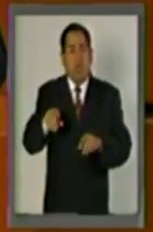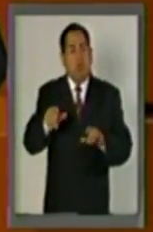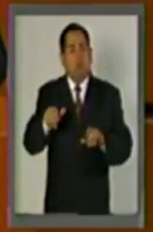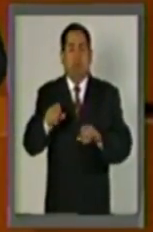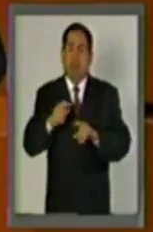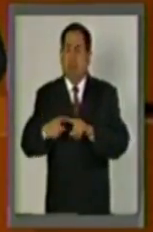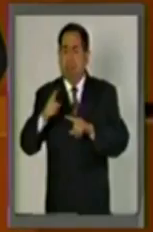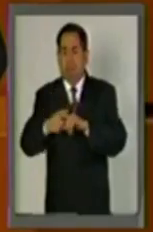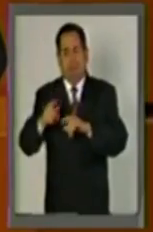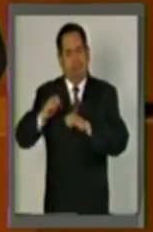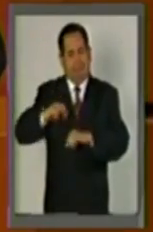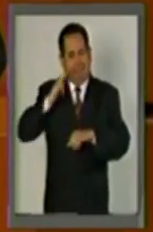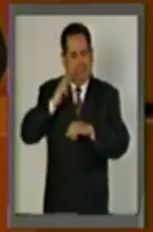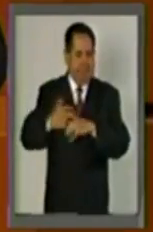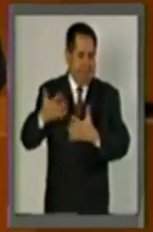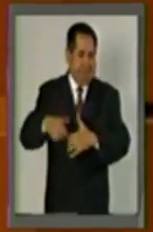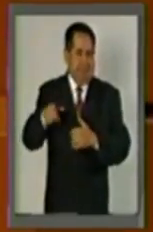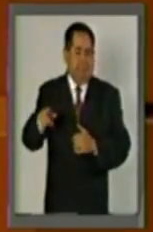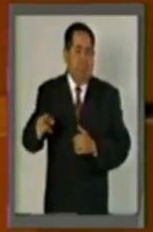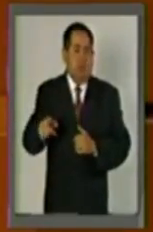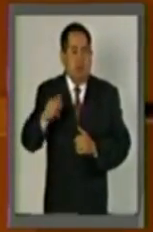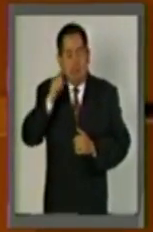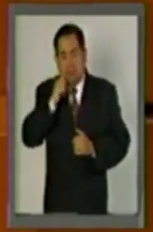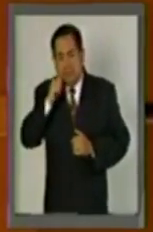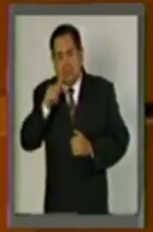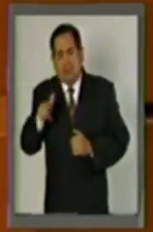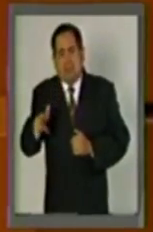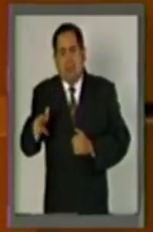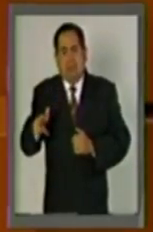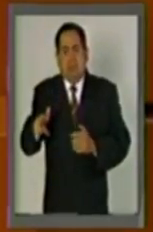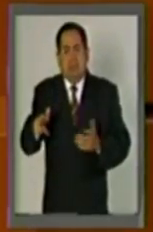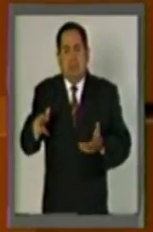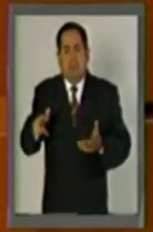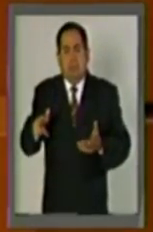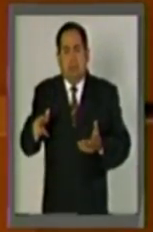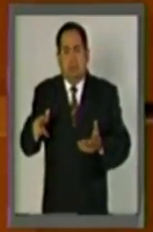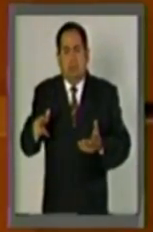las concesionarias dan